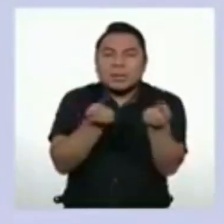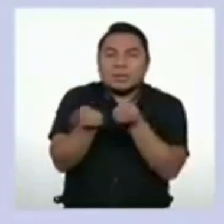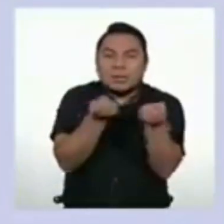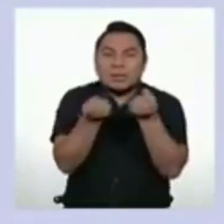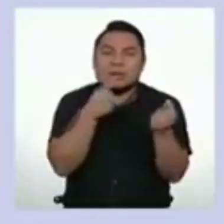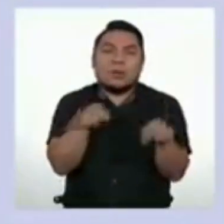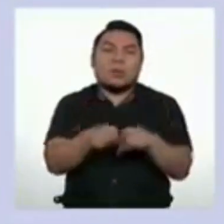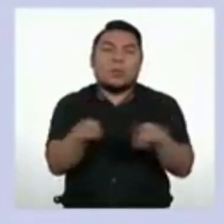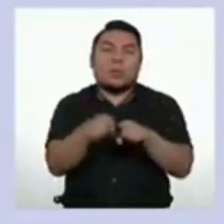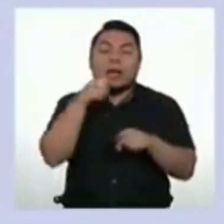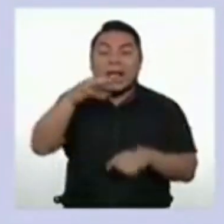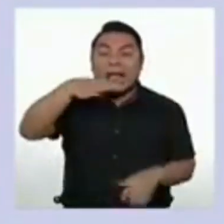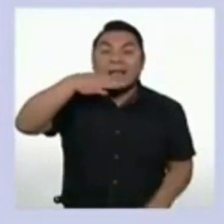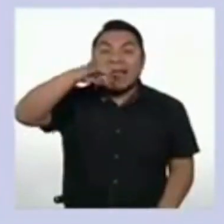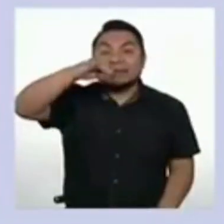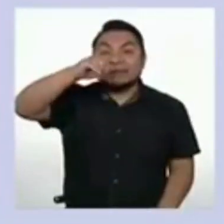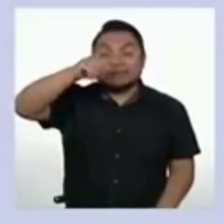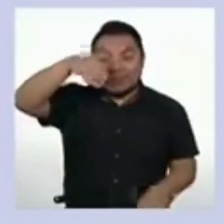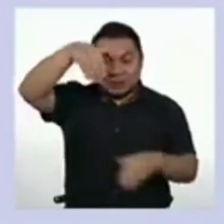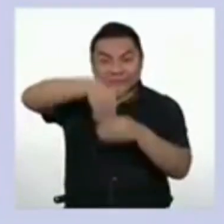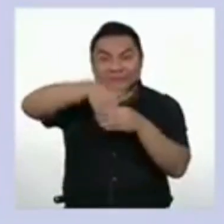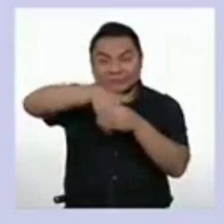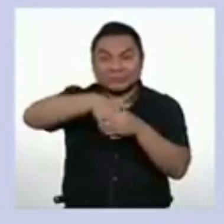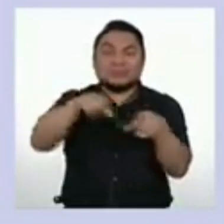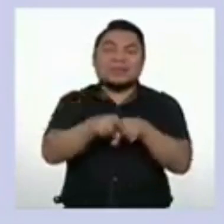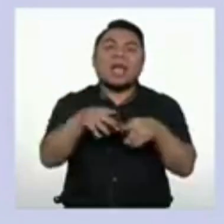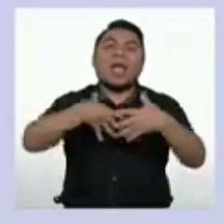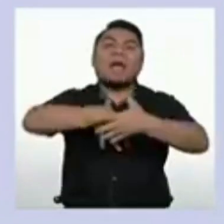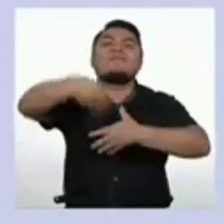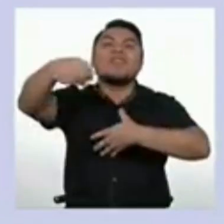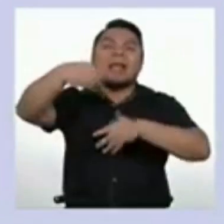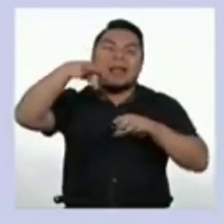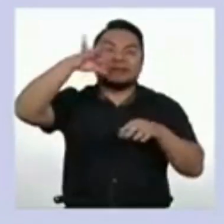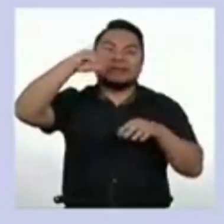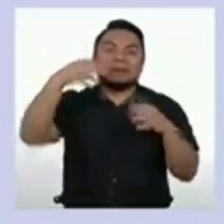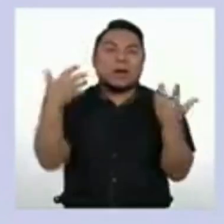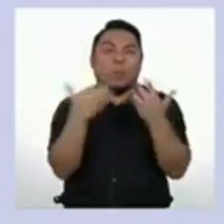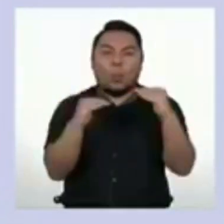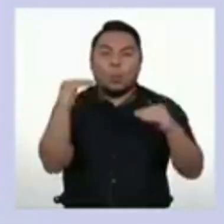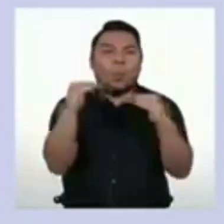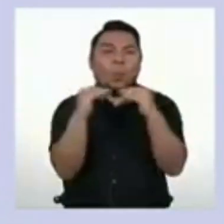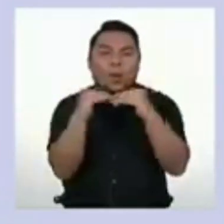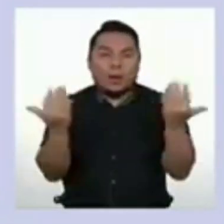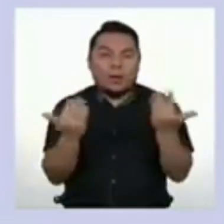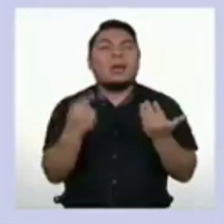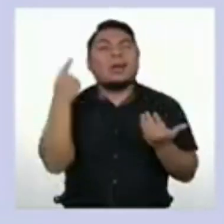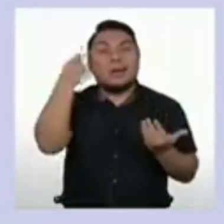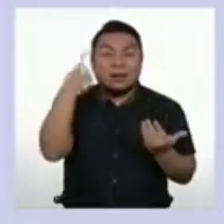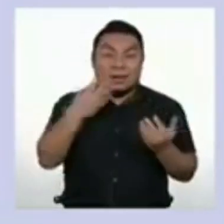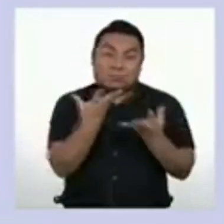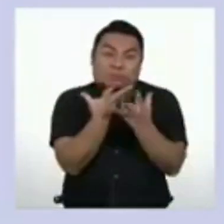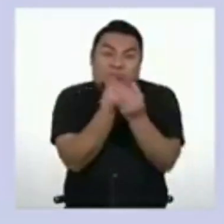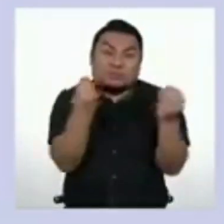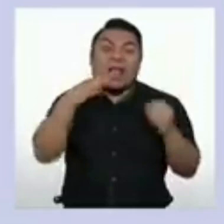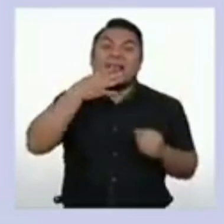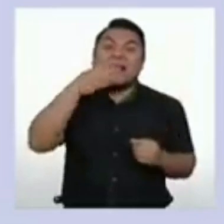hay igual cantidad de sal dentro de la célula como la de fuera de ella. Entonces, cuando hay exceso de